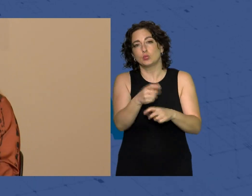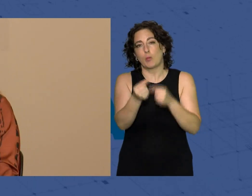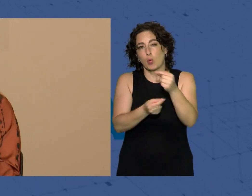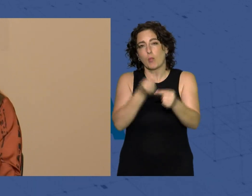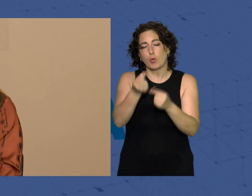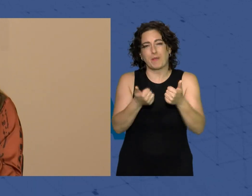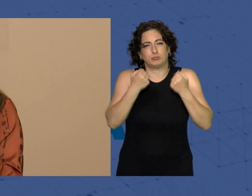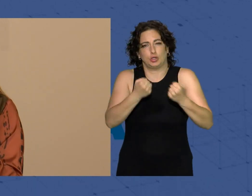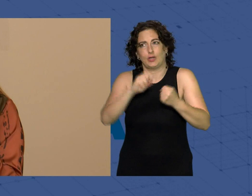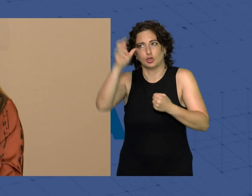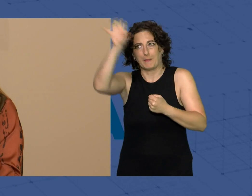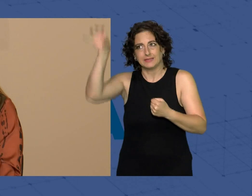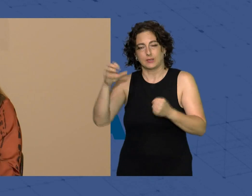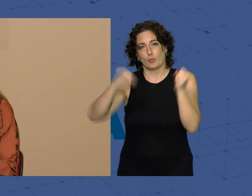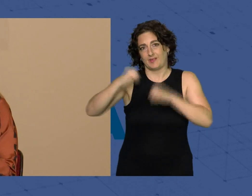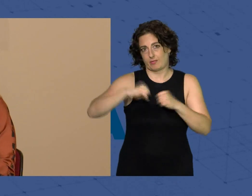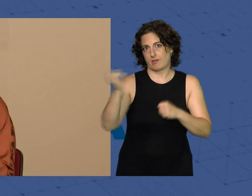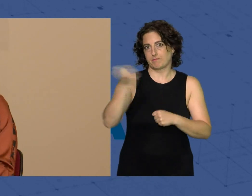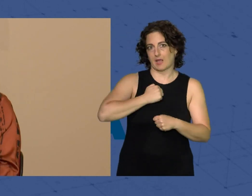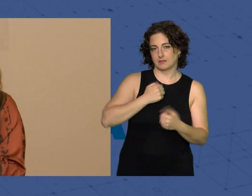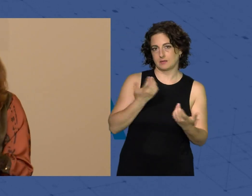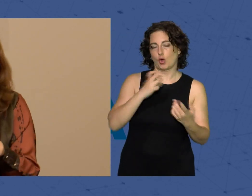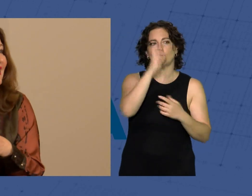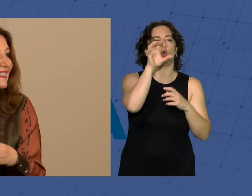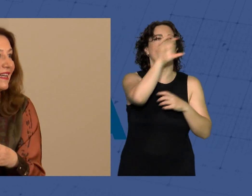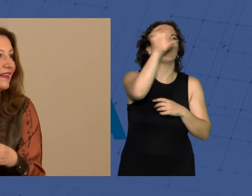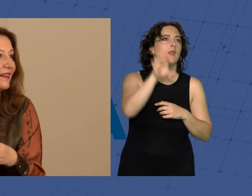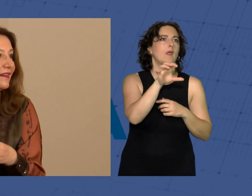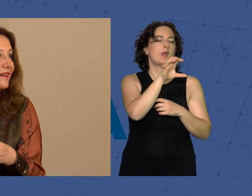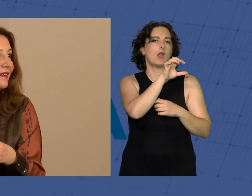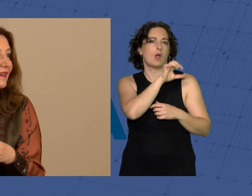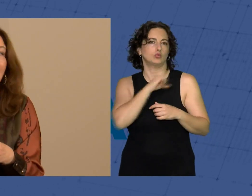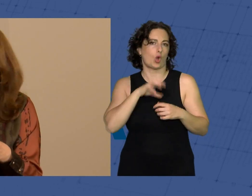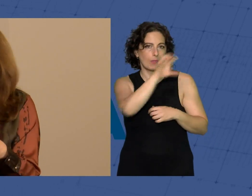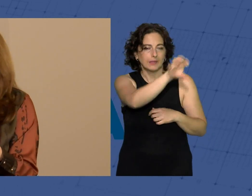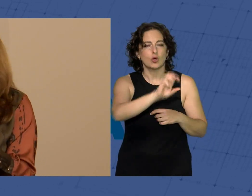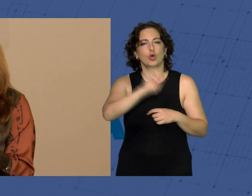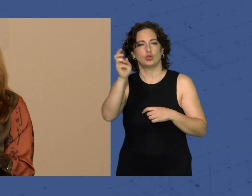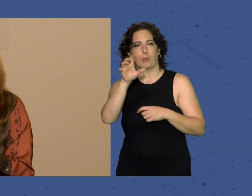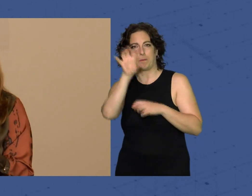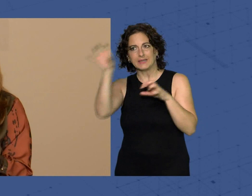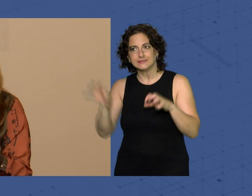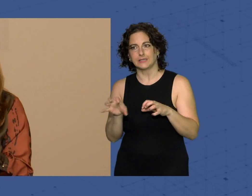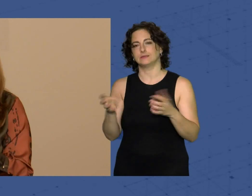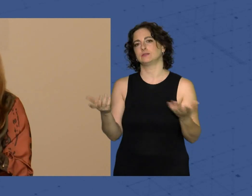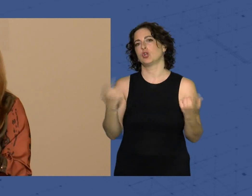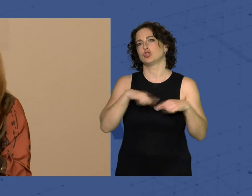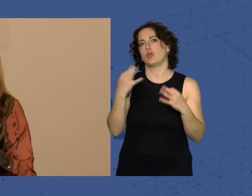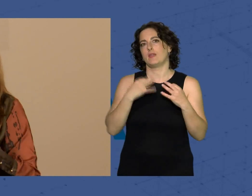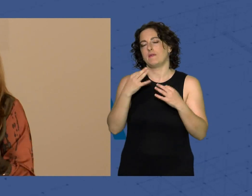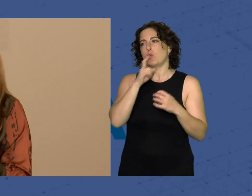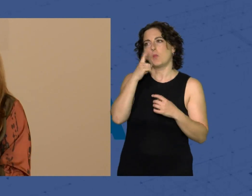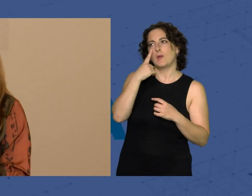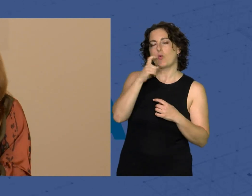potente en otros países en otras comunidades autónomas en otros países y por tanto nosotros tenemos que ver